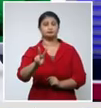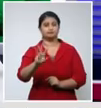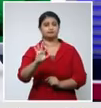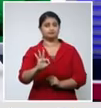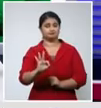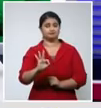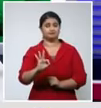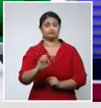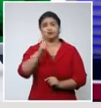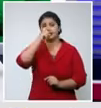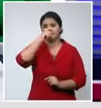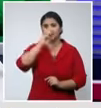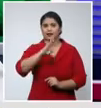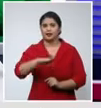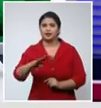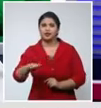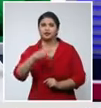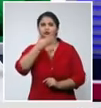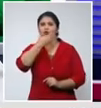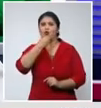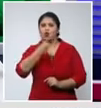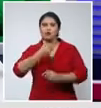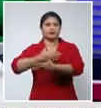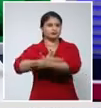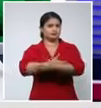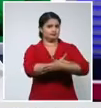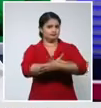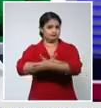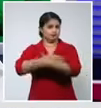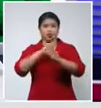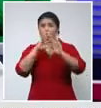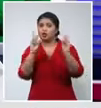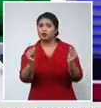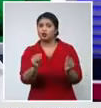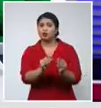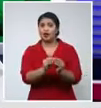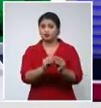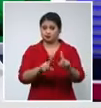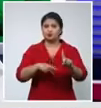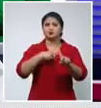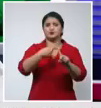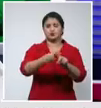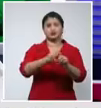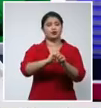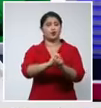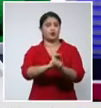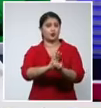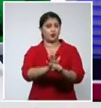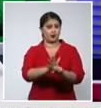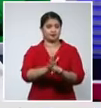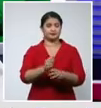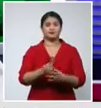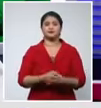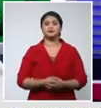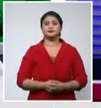niños, jóvenes, adolescentes en edades pediátricas que se han diagnosticado con COVID-19. Y de